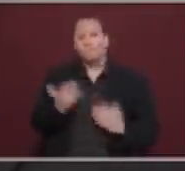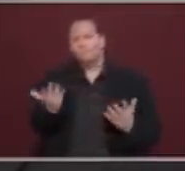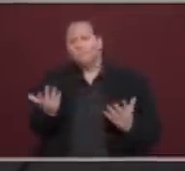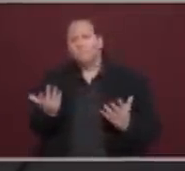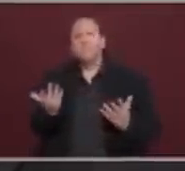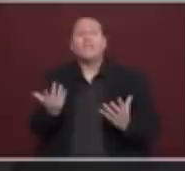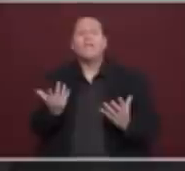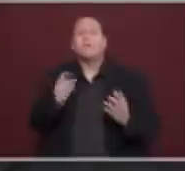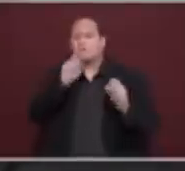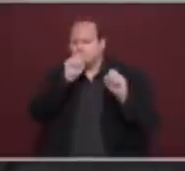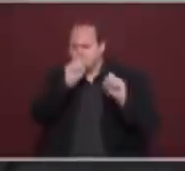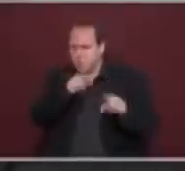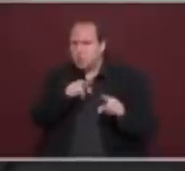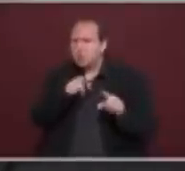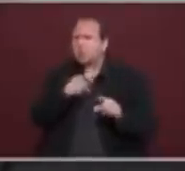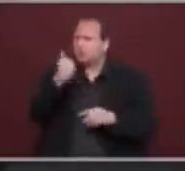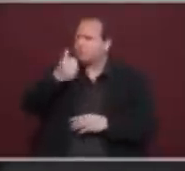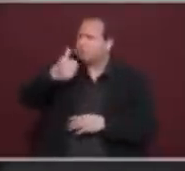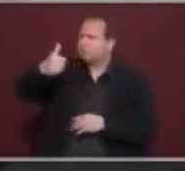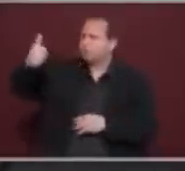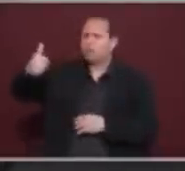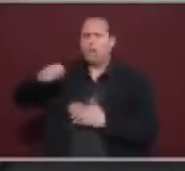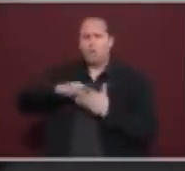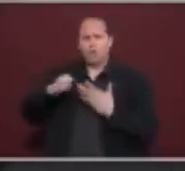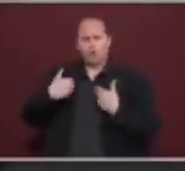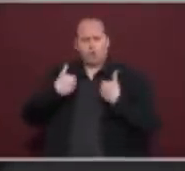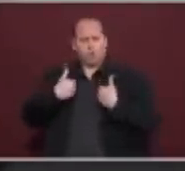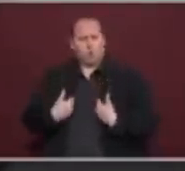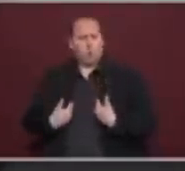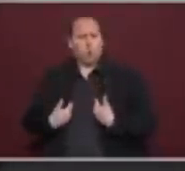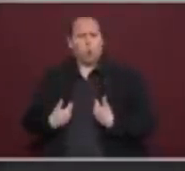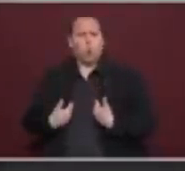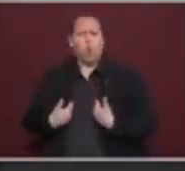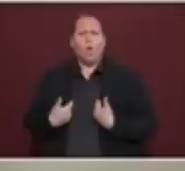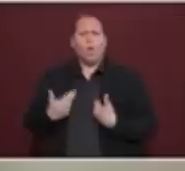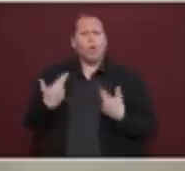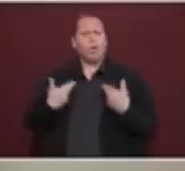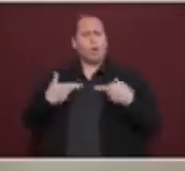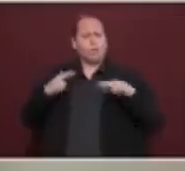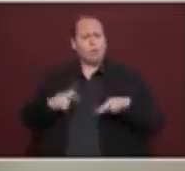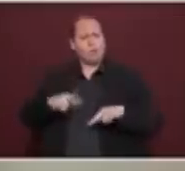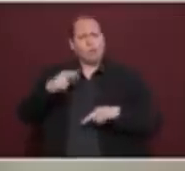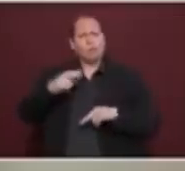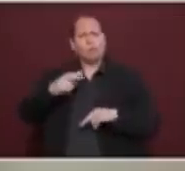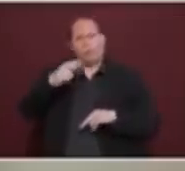y hagamos lo propio en mi caso como representante del estado mexicano